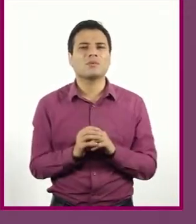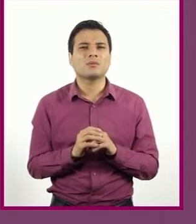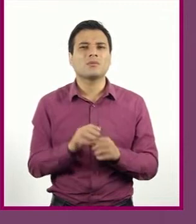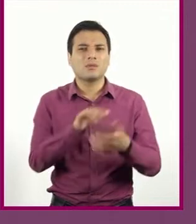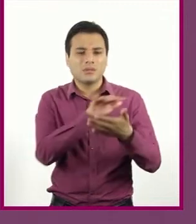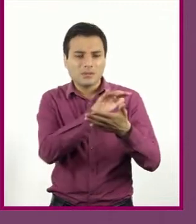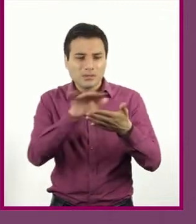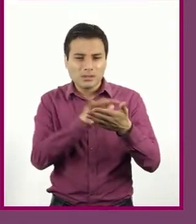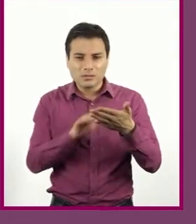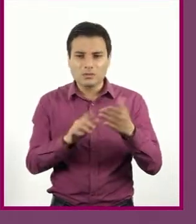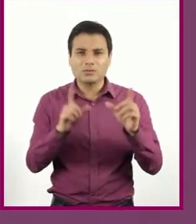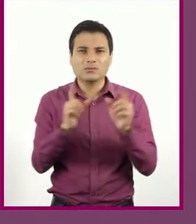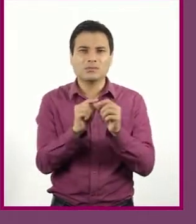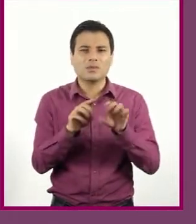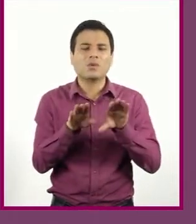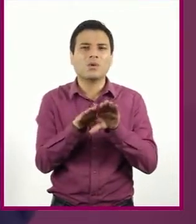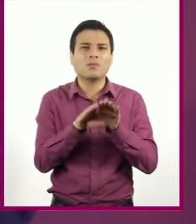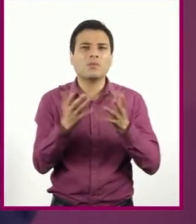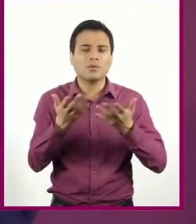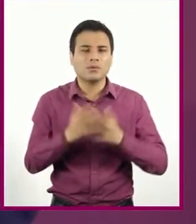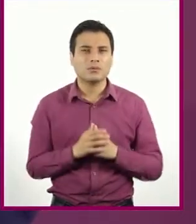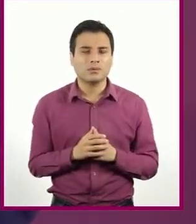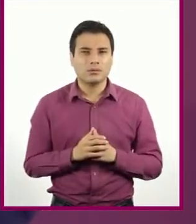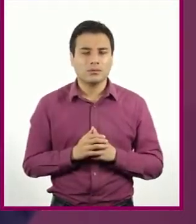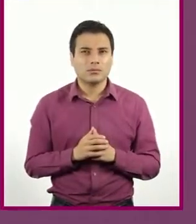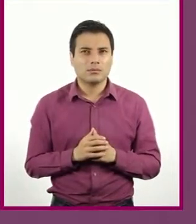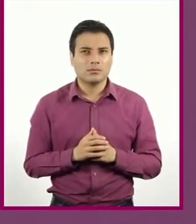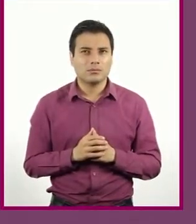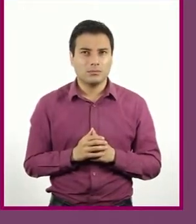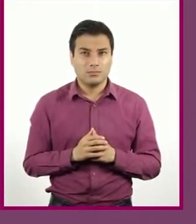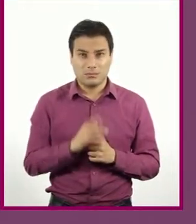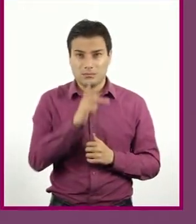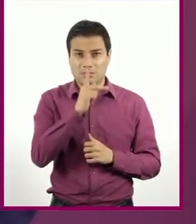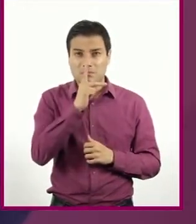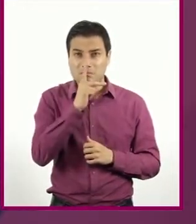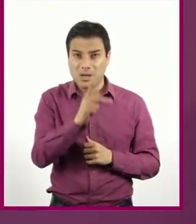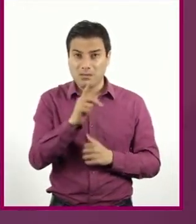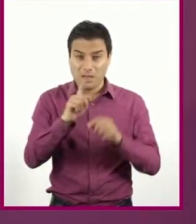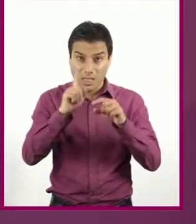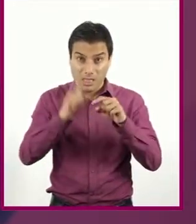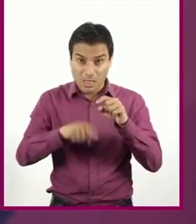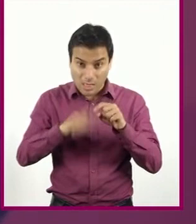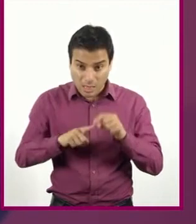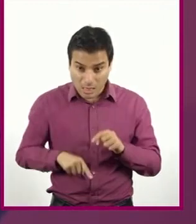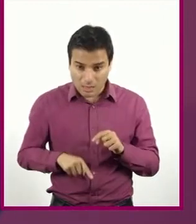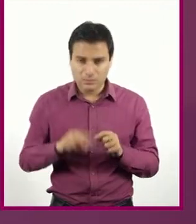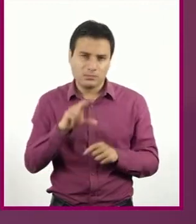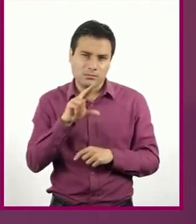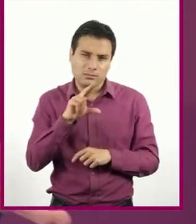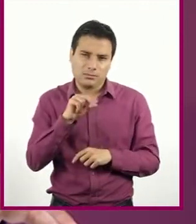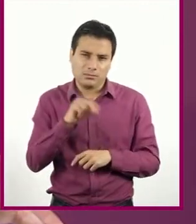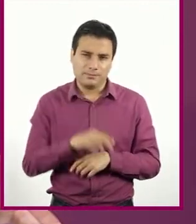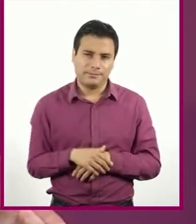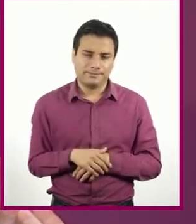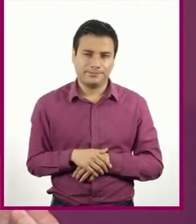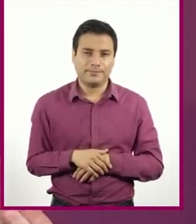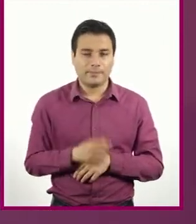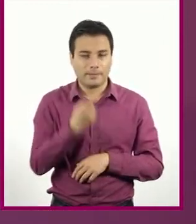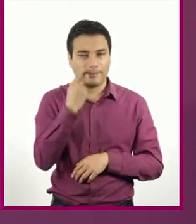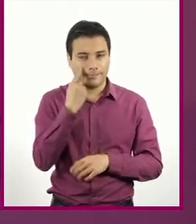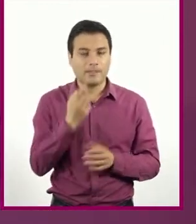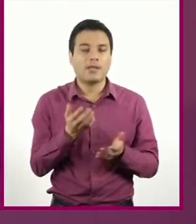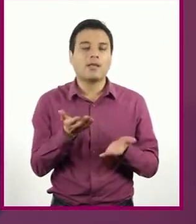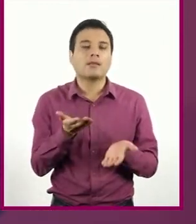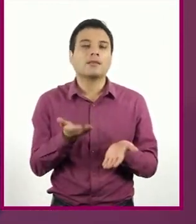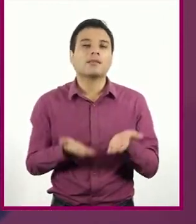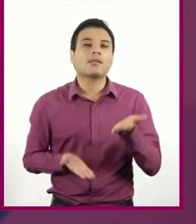texto? ¿Simplemente eliminando la mayor cantidad del texto? No necesariamente. Todo